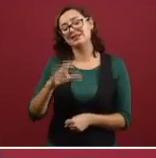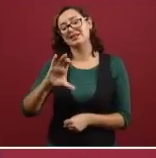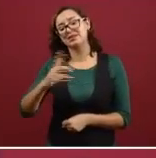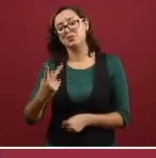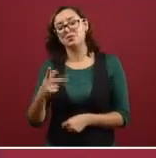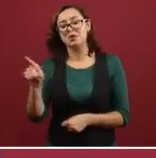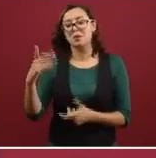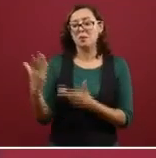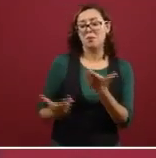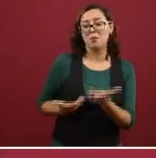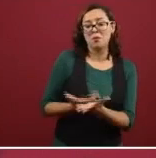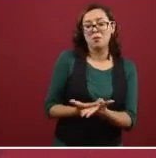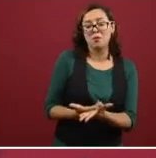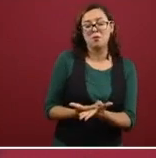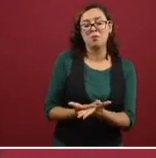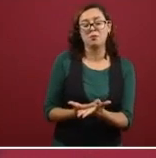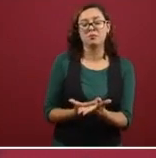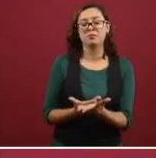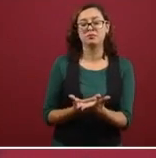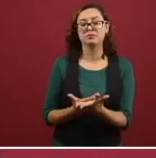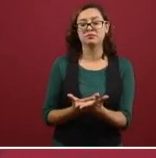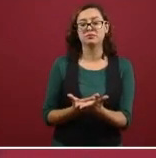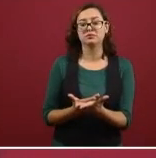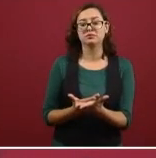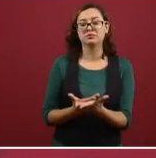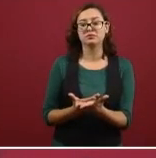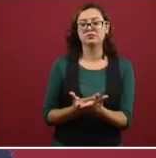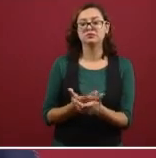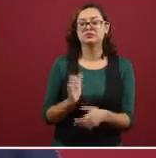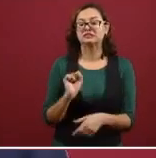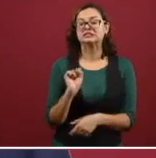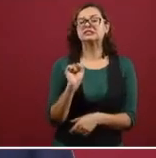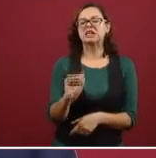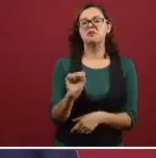esperar a dar a conocer la renuncia el sábado